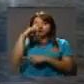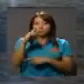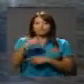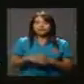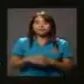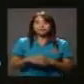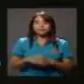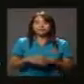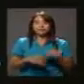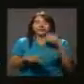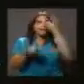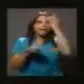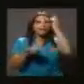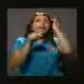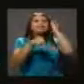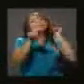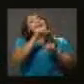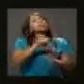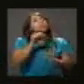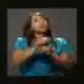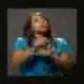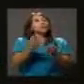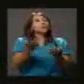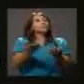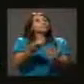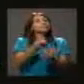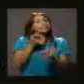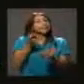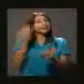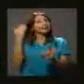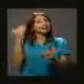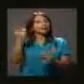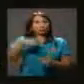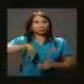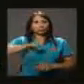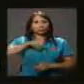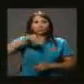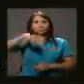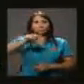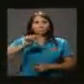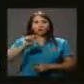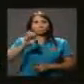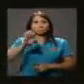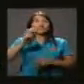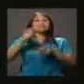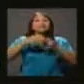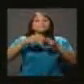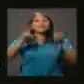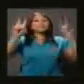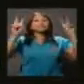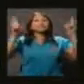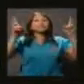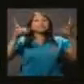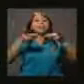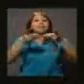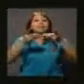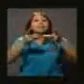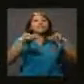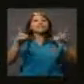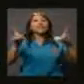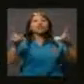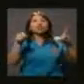Esta situación deriva de lo que nosotros en el PASE llamamos el divorcio que hay